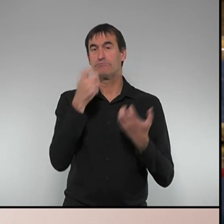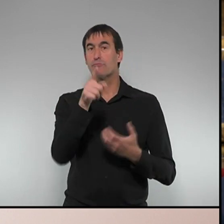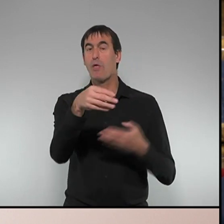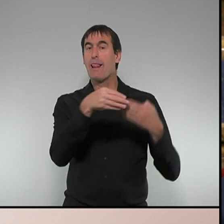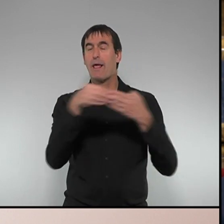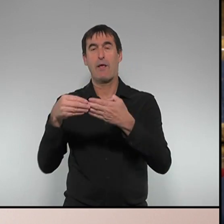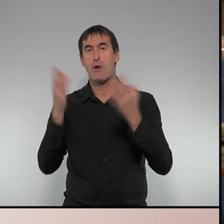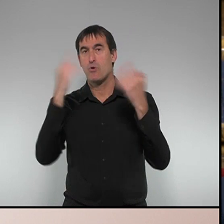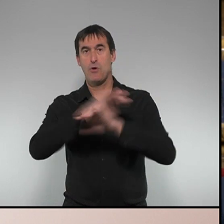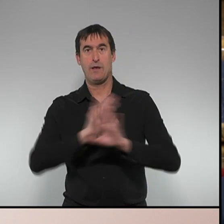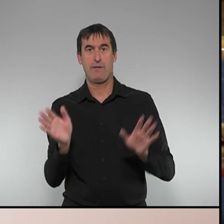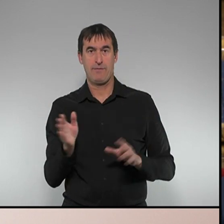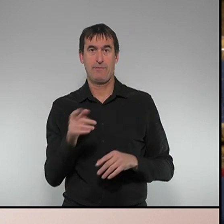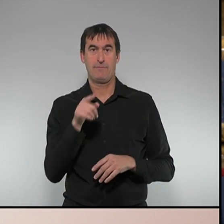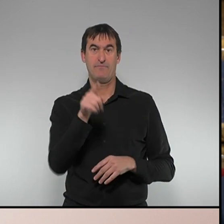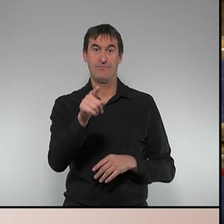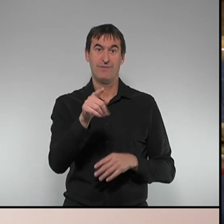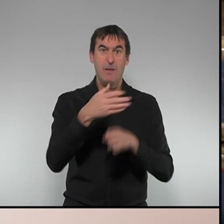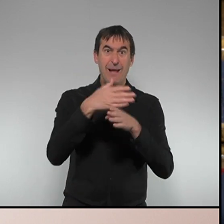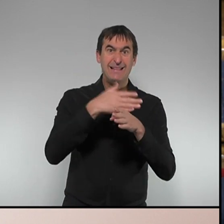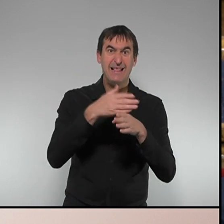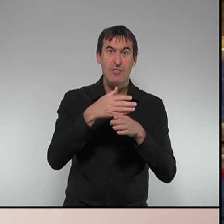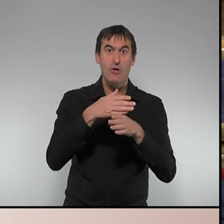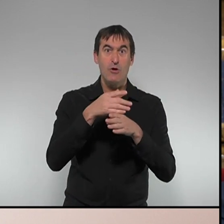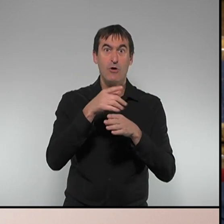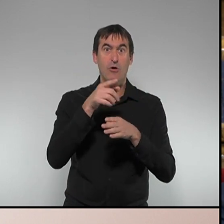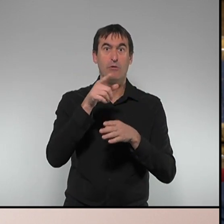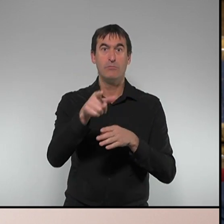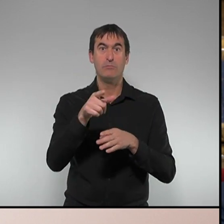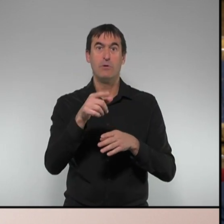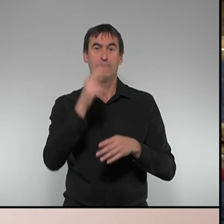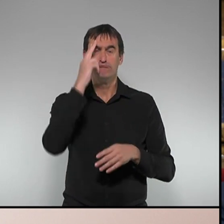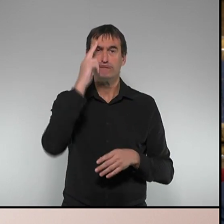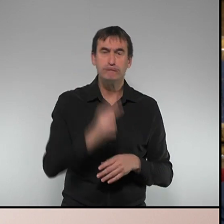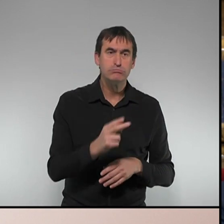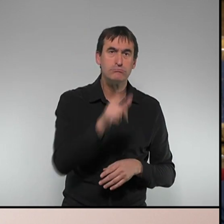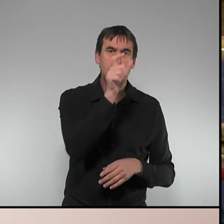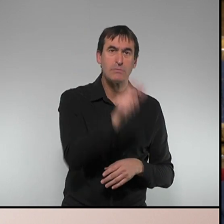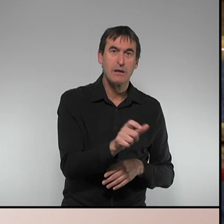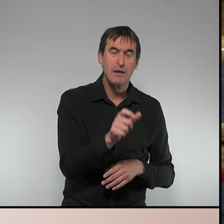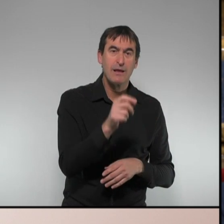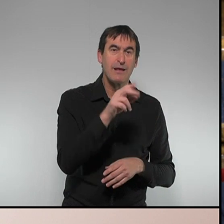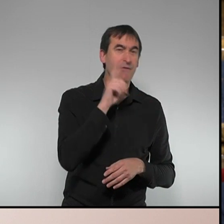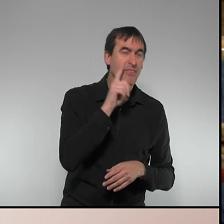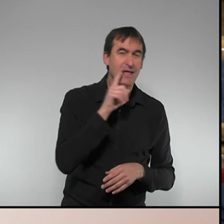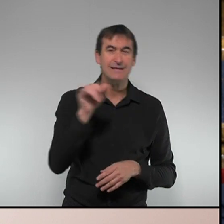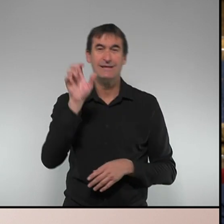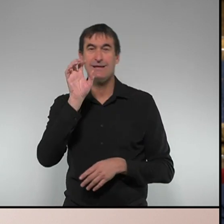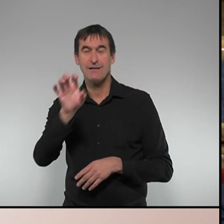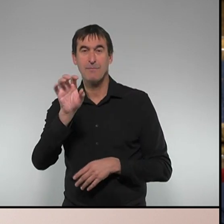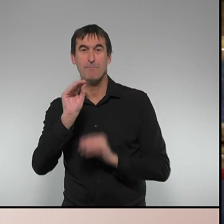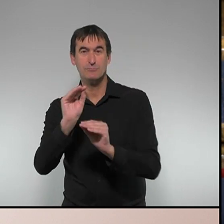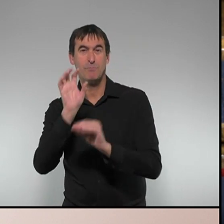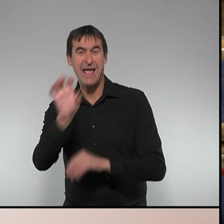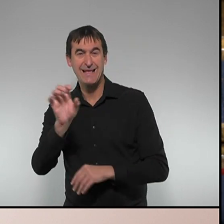Fue incapaz de conducir a su partido a posiciones respetuosas con el jefe de Estado francés y con el presidente del gobierno de su país. Mire,